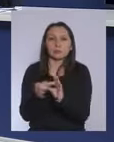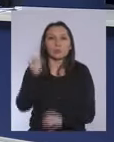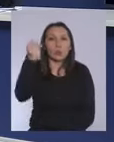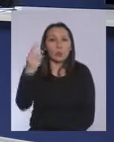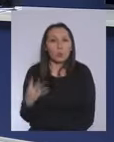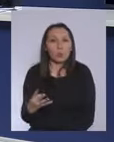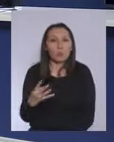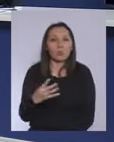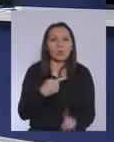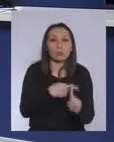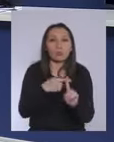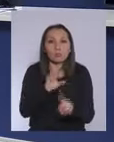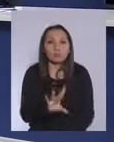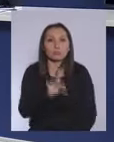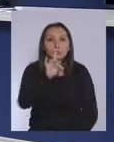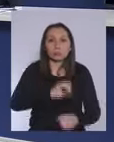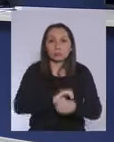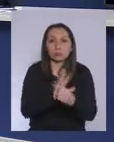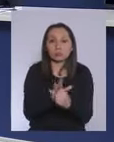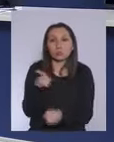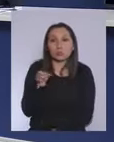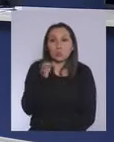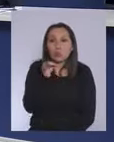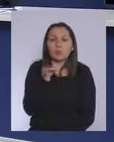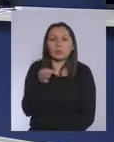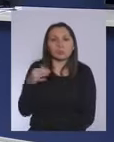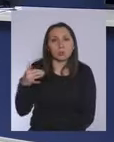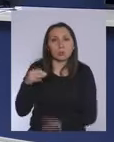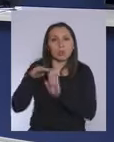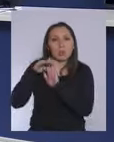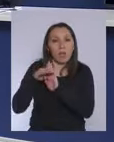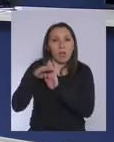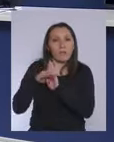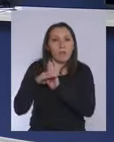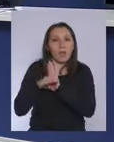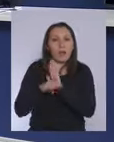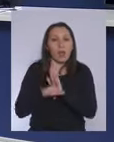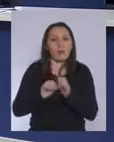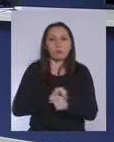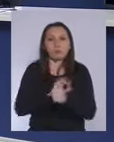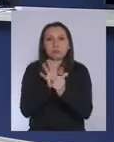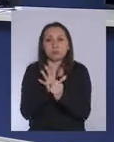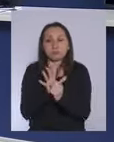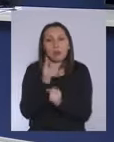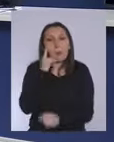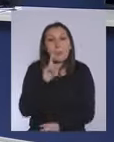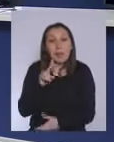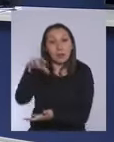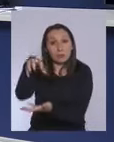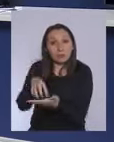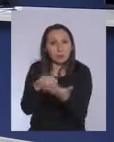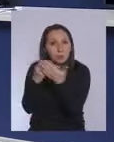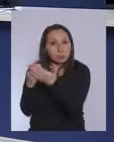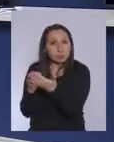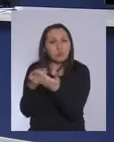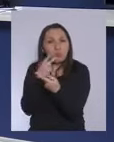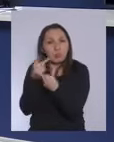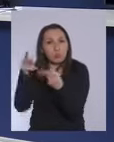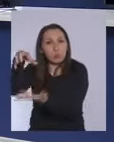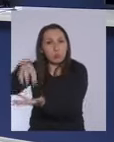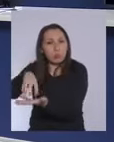cifras de positividad usted ministro ha destacado una disminución en las últimas semanas sin embargo del espacio público afirma que